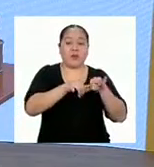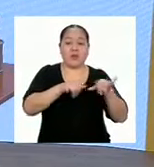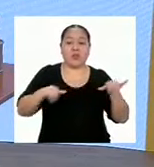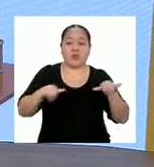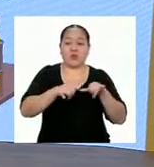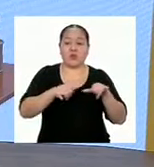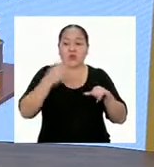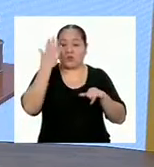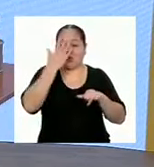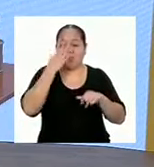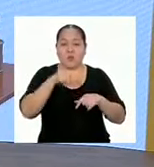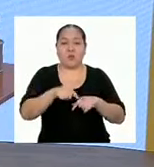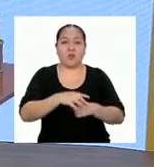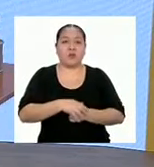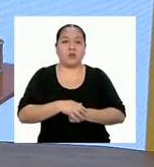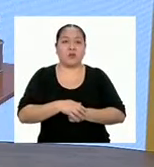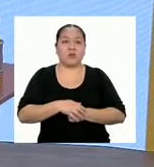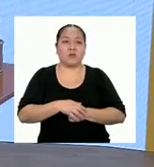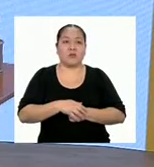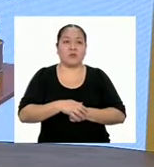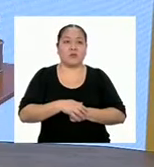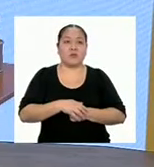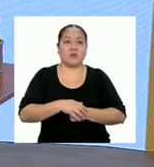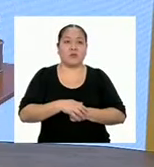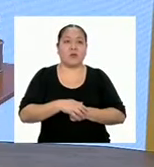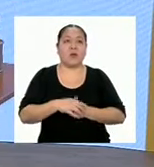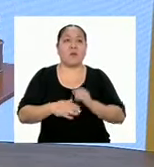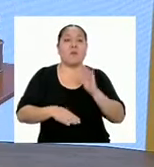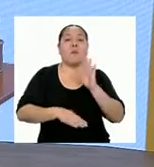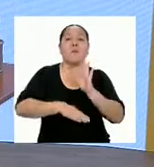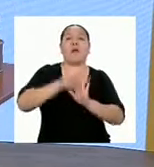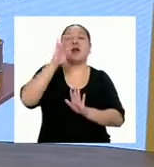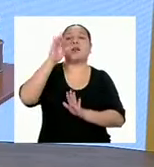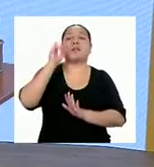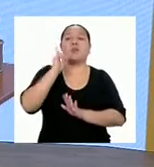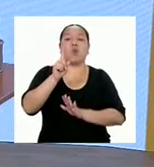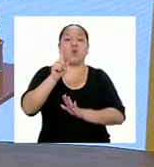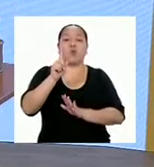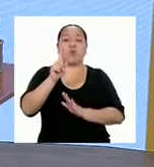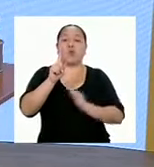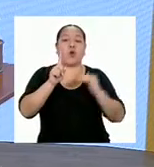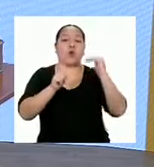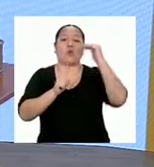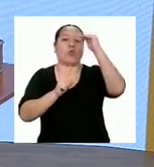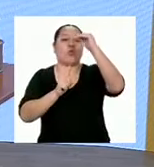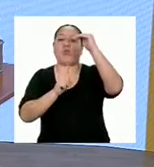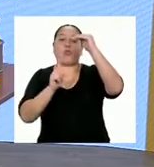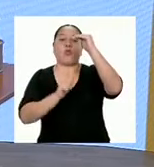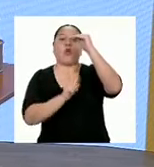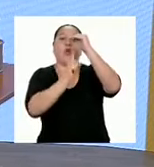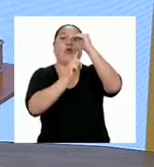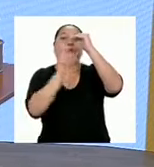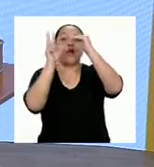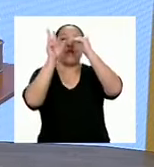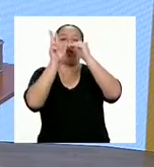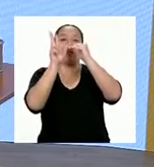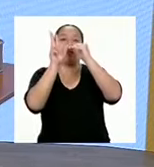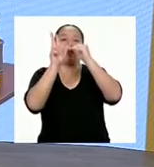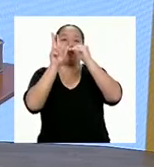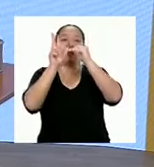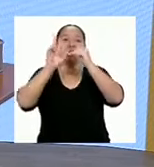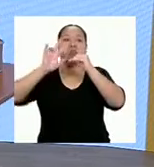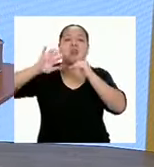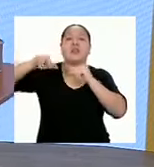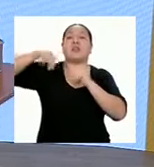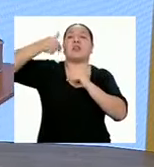es, escúchame bien, más de 1 sin llegar a 3 y llega a